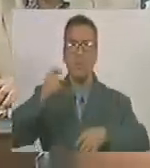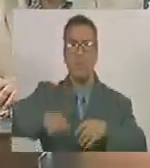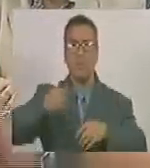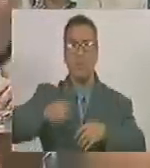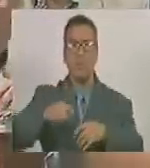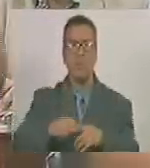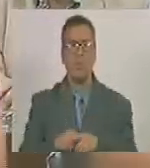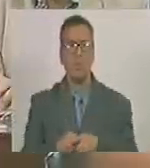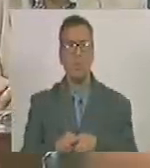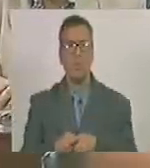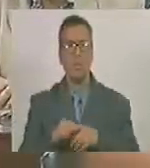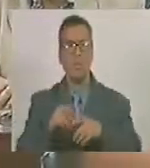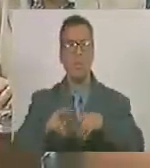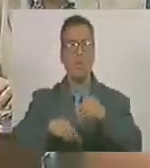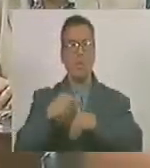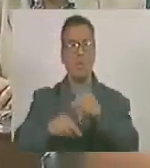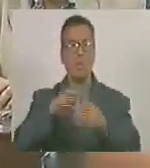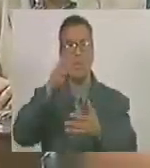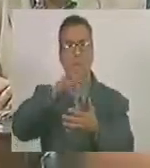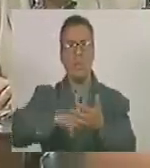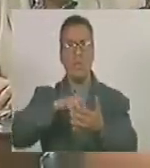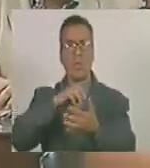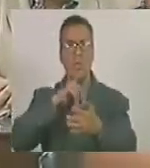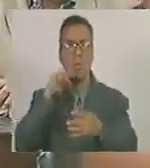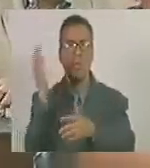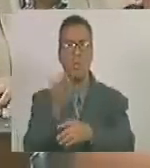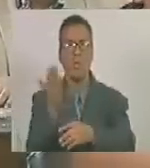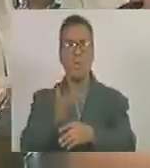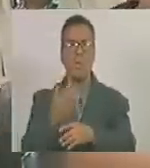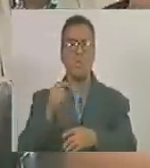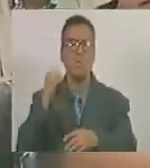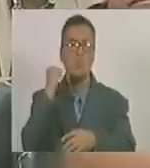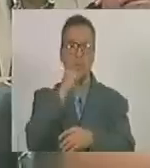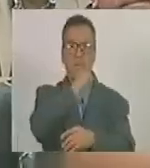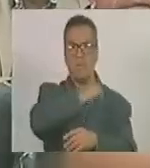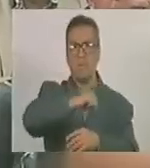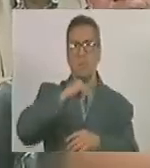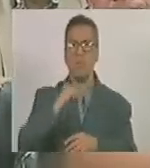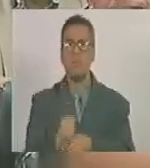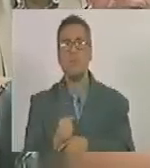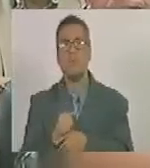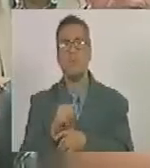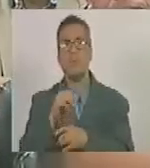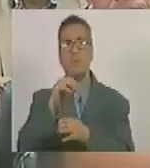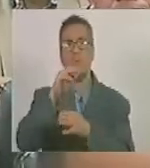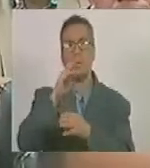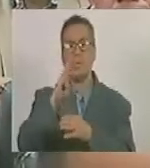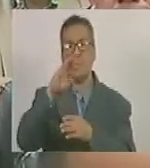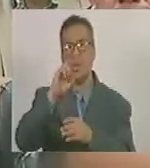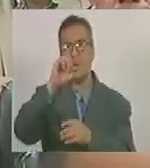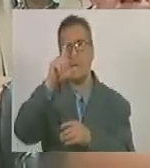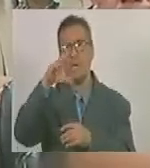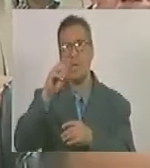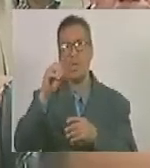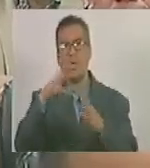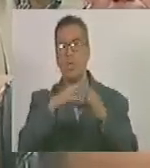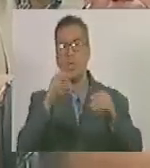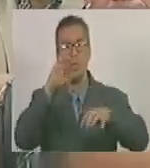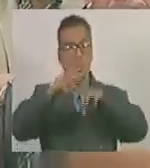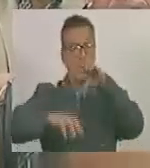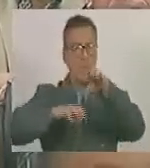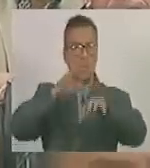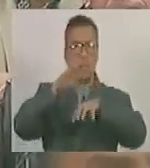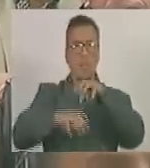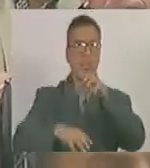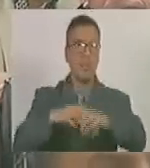Gol. Gol, un canino que fue cruelmente asesinado. Gol como un símbolo de lucha por todos los animales que han